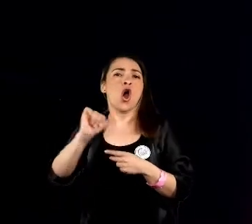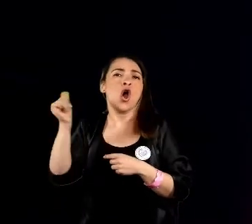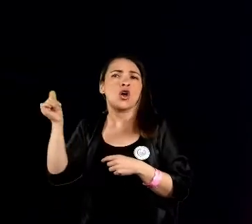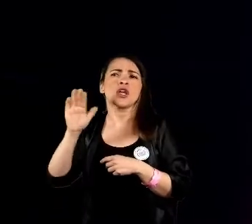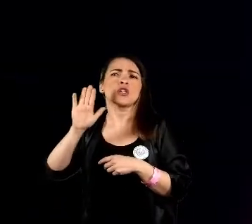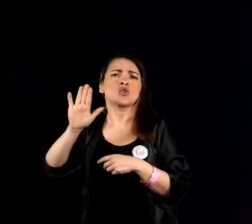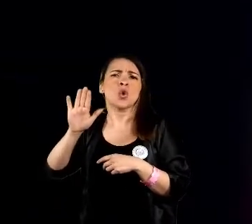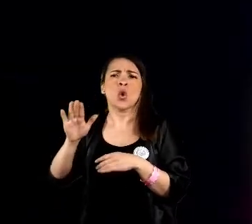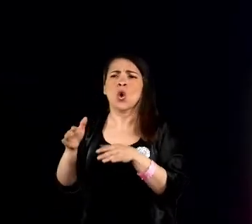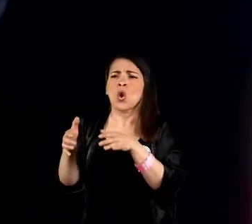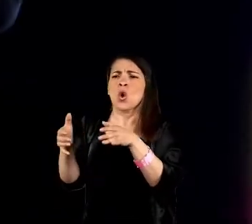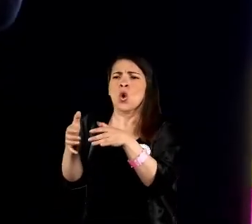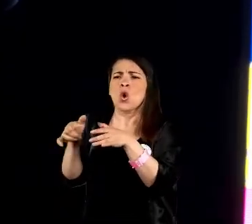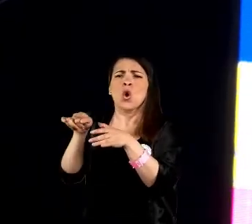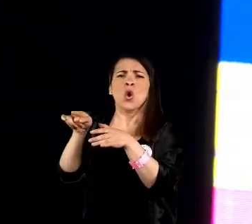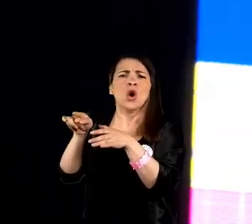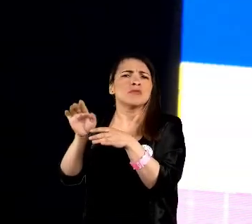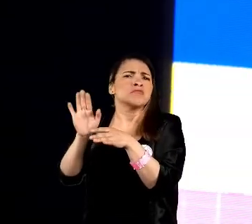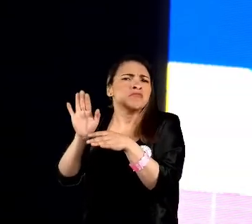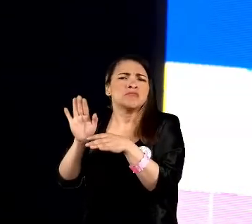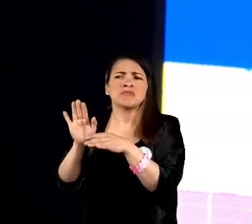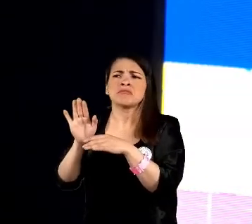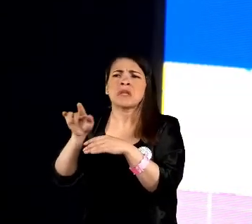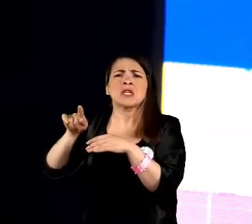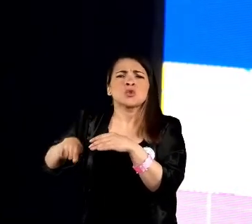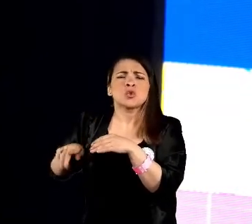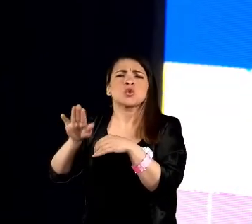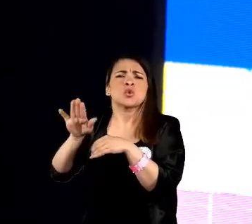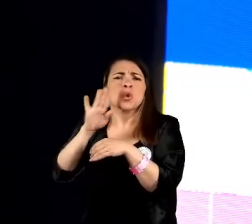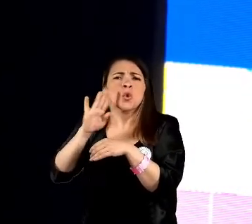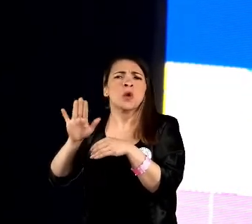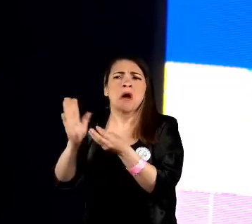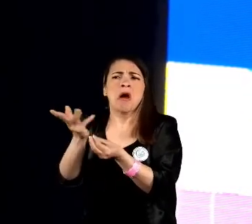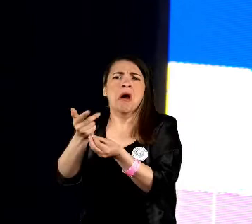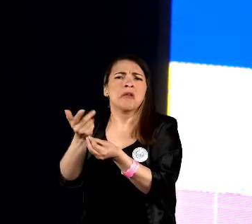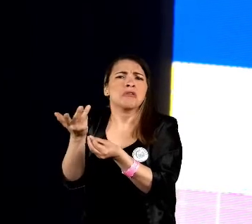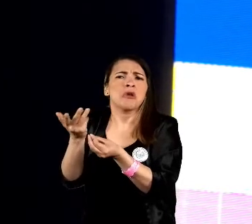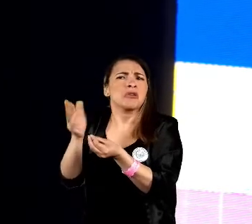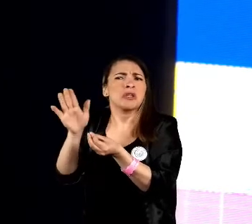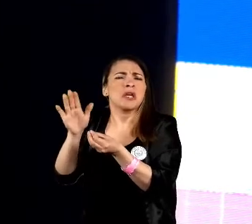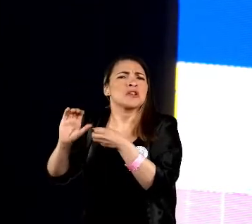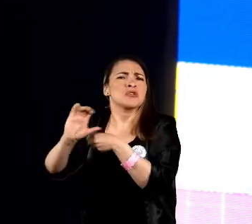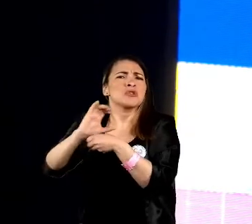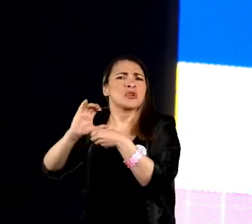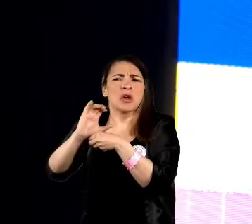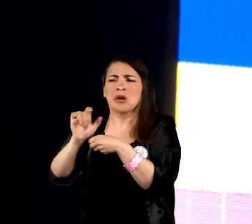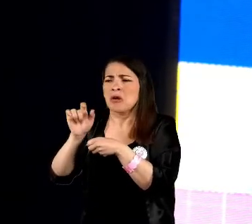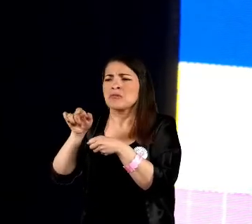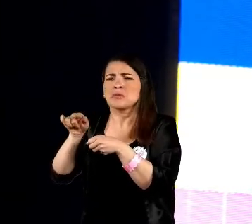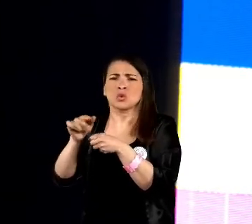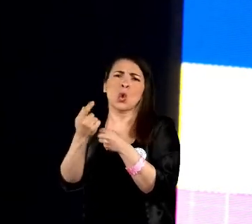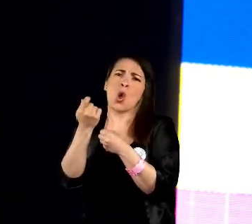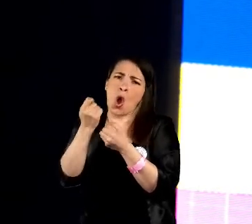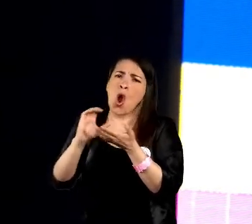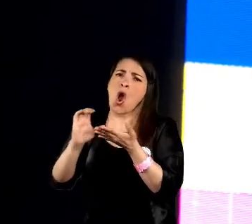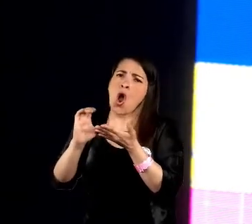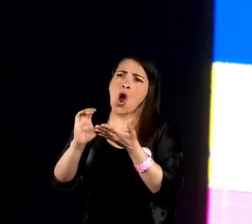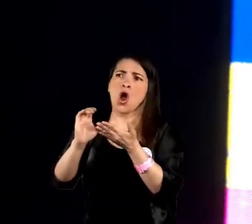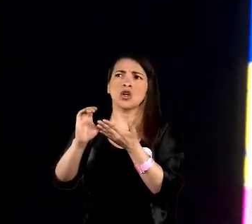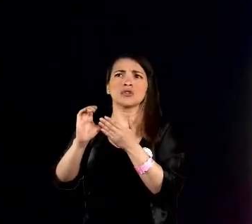a un estudio de arte de no sé mi ciudad de Córdoba Argentina que son 20 artistas seguramente el costo es